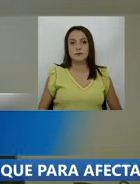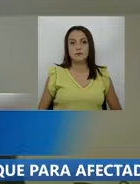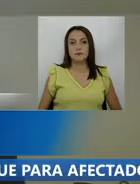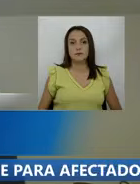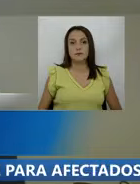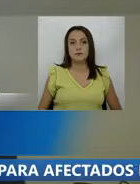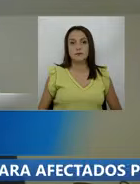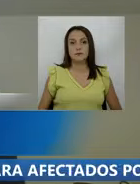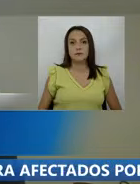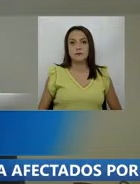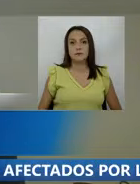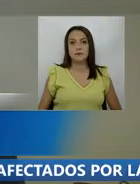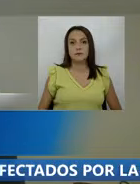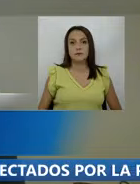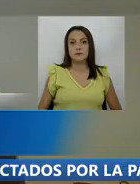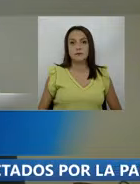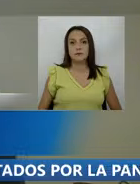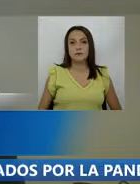La segunda,